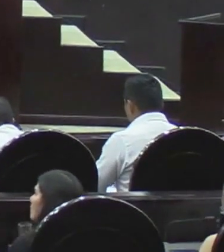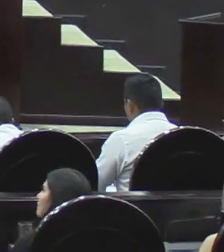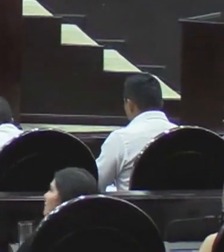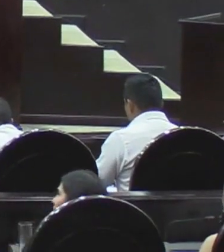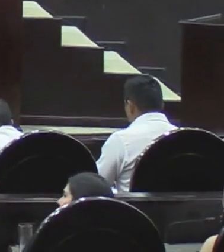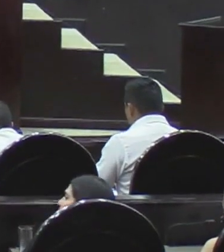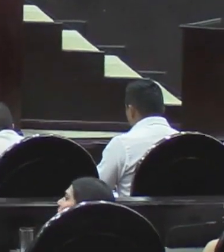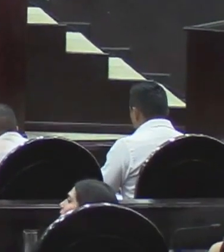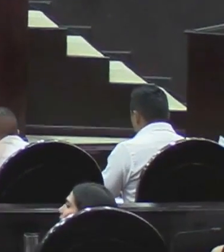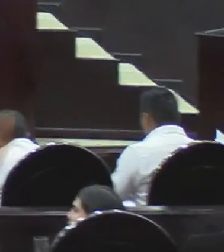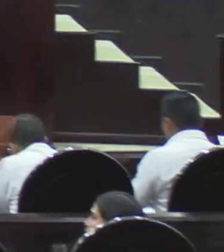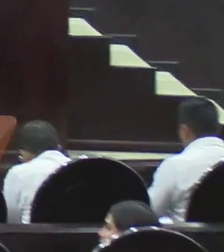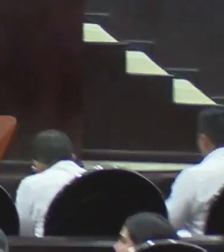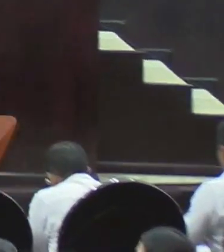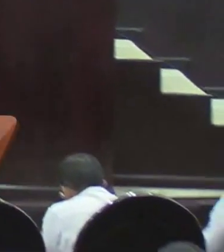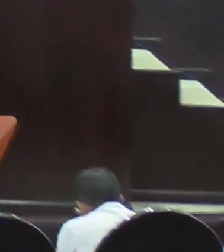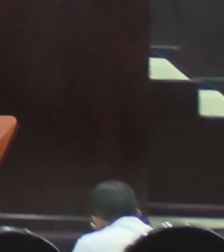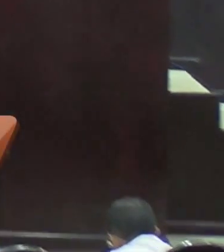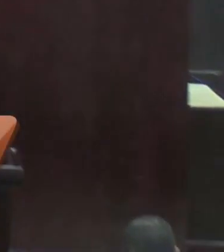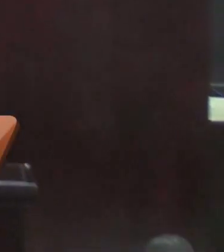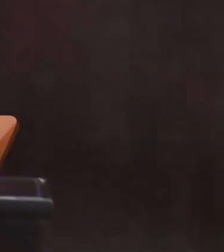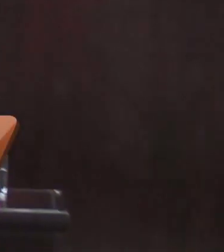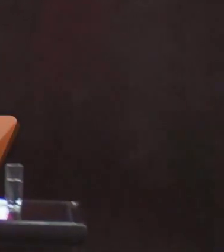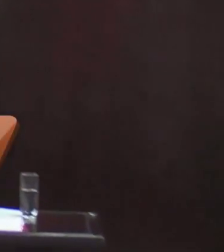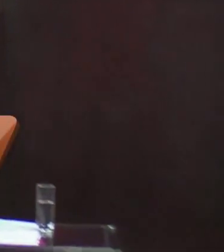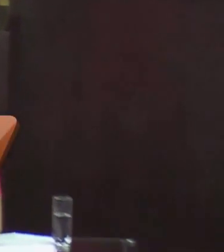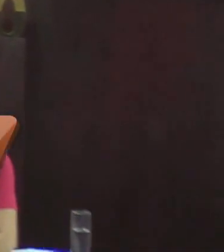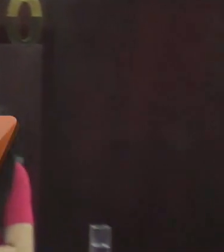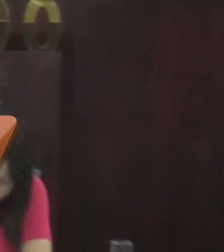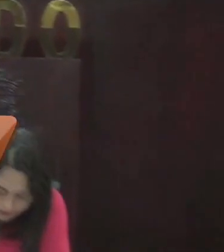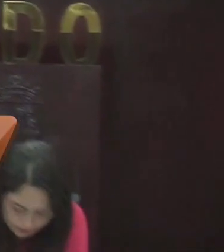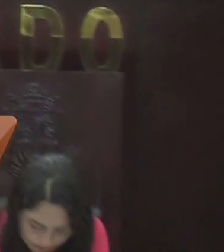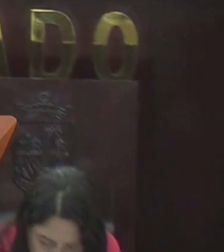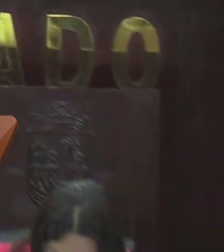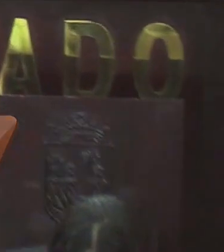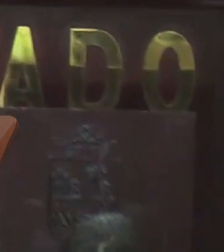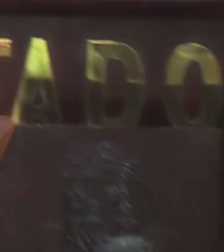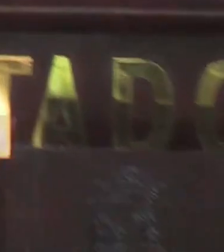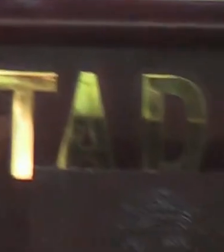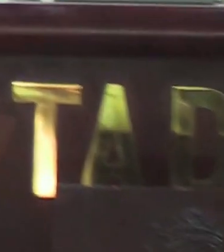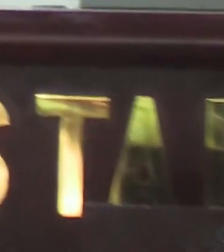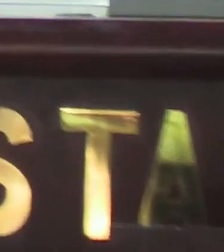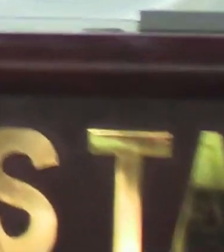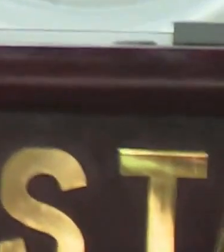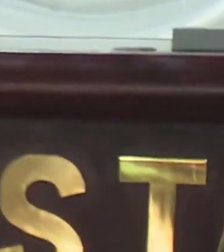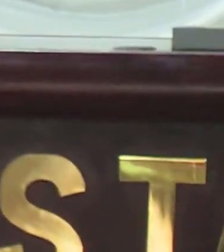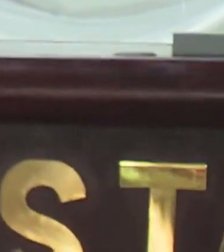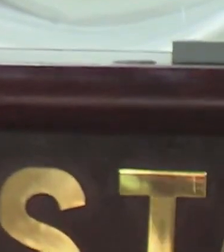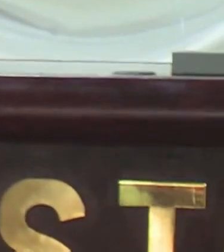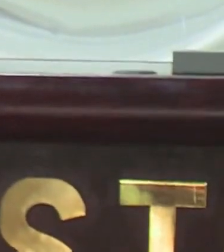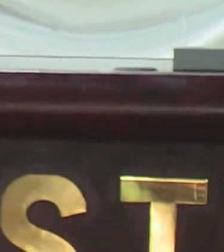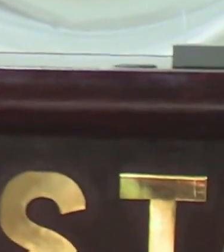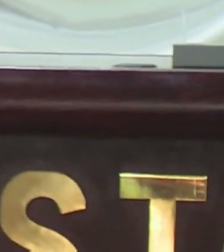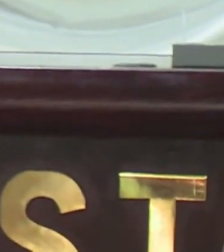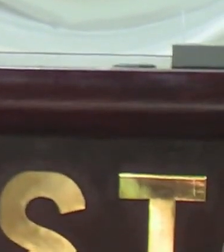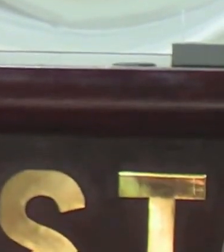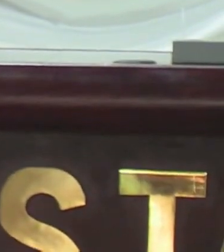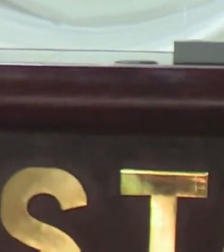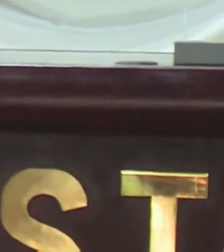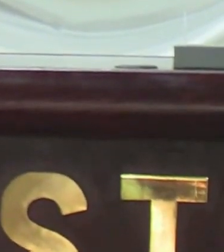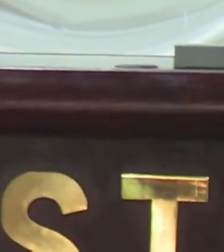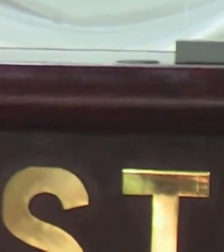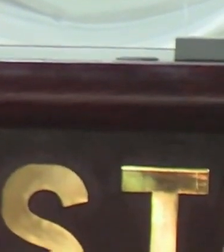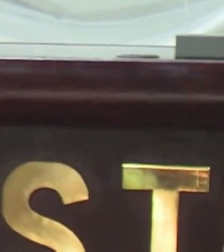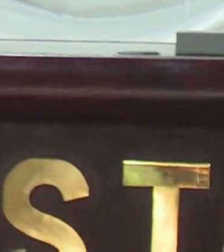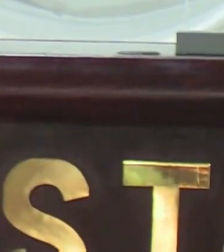Justicia para su estudio y dictamen honorable asamblea recibimos oficio signado por el licenciado